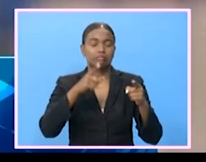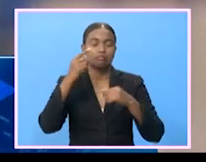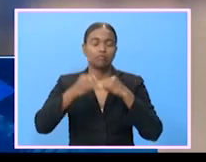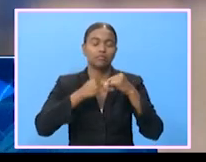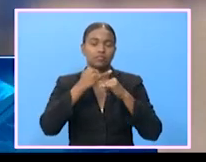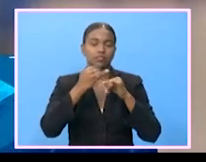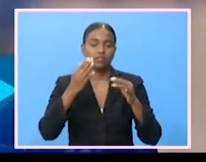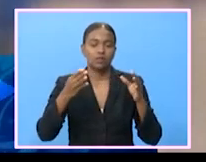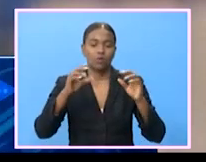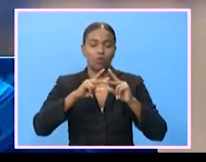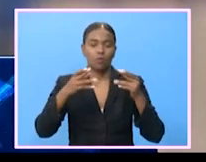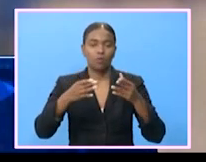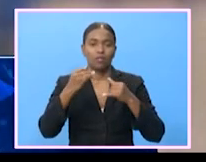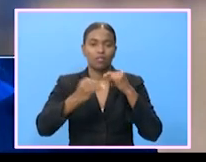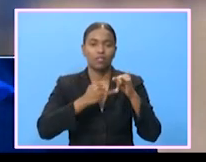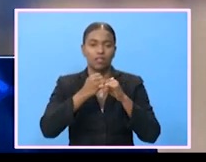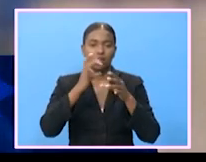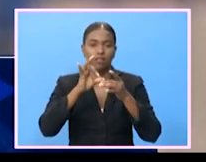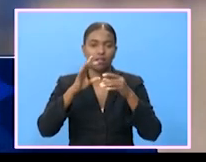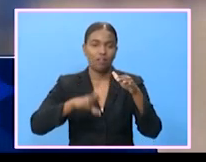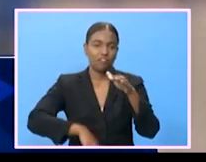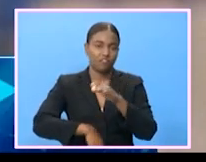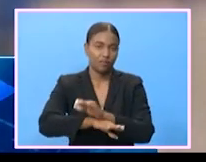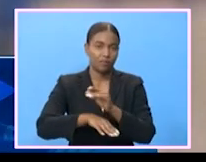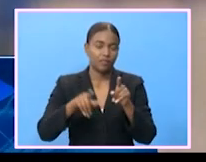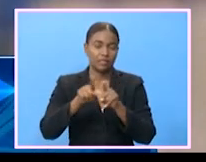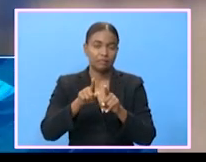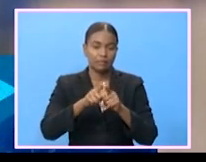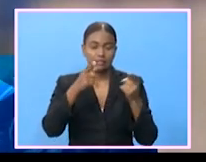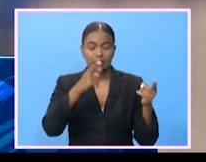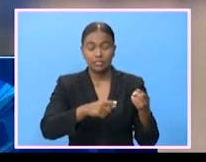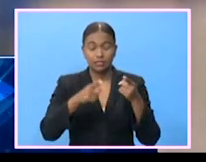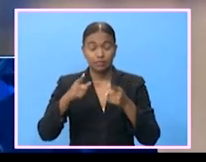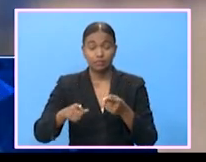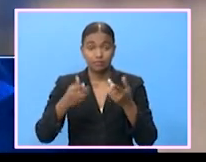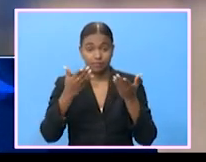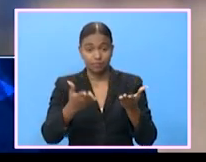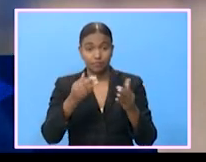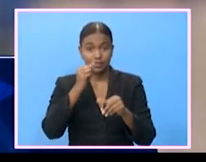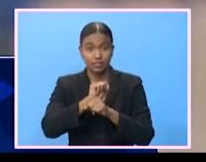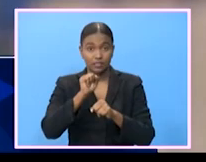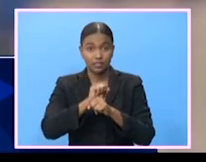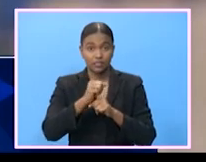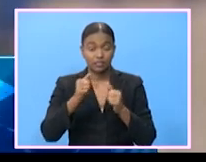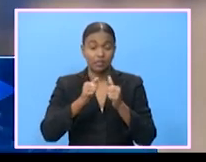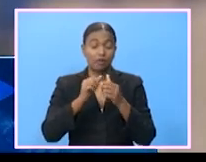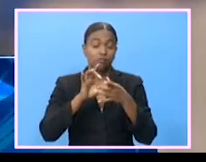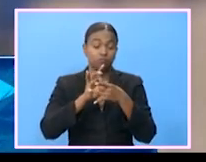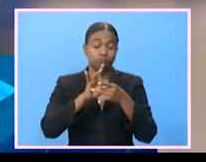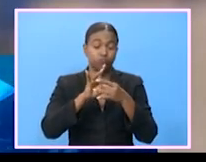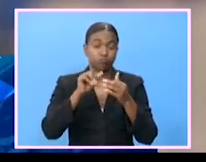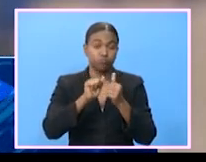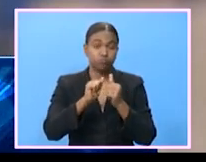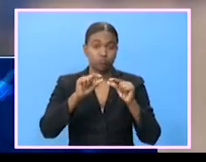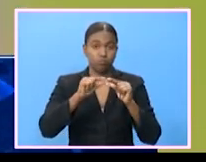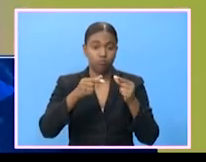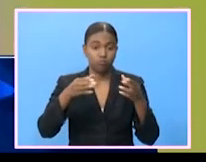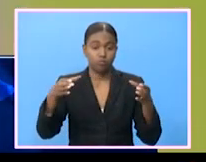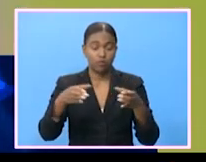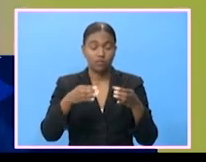internacionales de la Federación Internacional de Fútbol, también en eventos locales. Ha trabajado muy de cerca con la